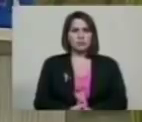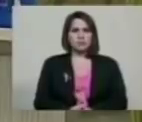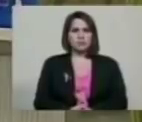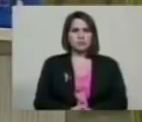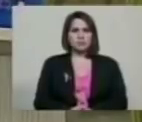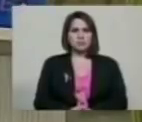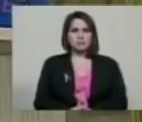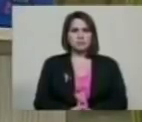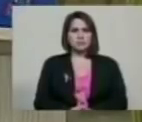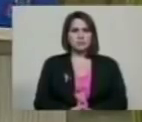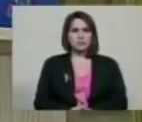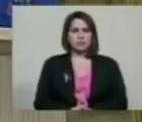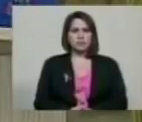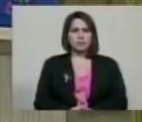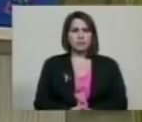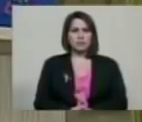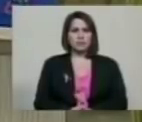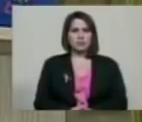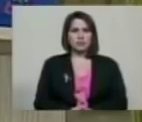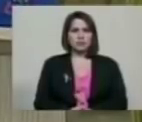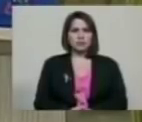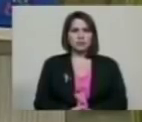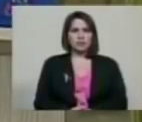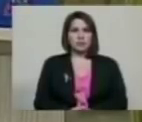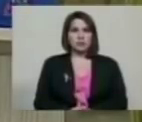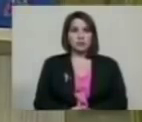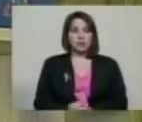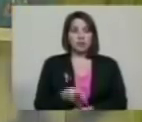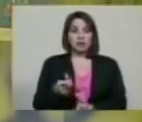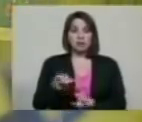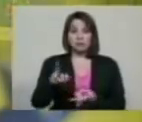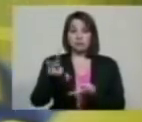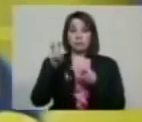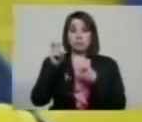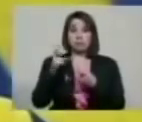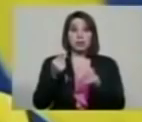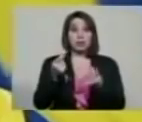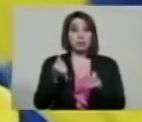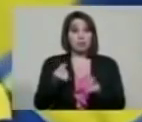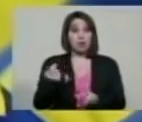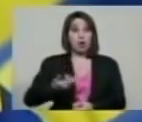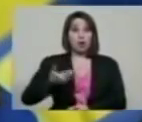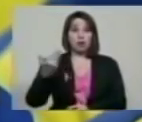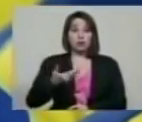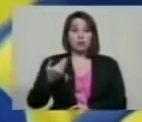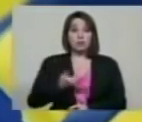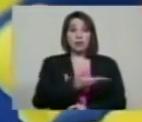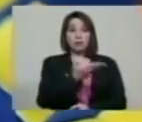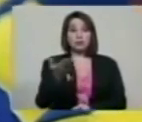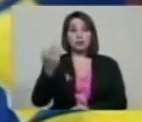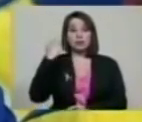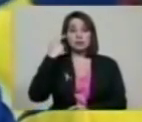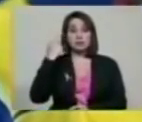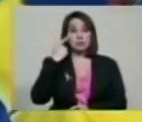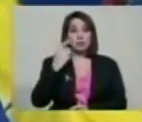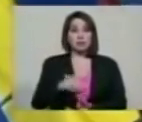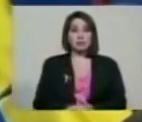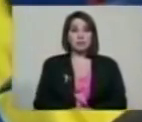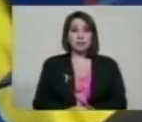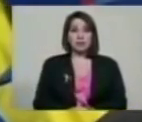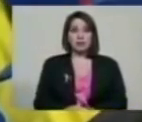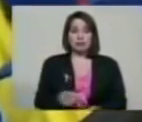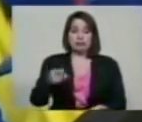Me están solicitando una cantidad importante de recursos, para que ustedes sepan la inversión, que